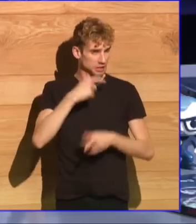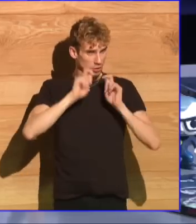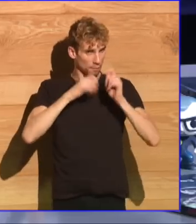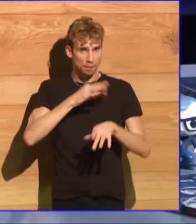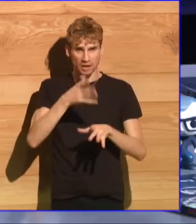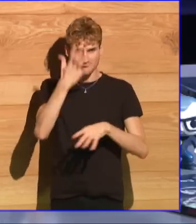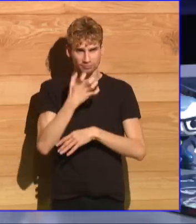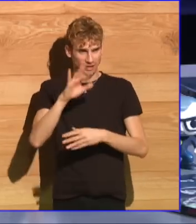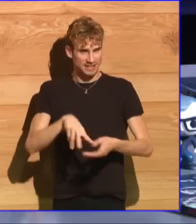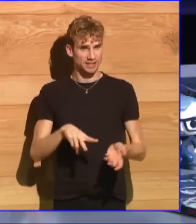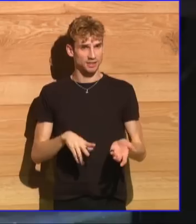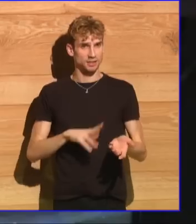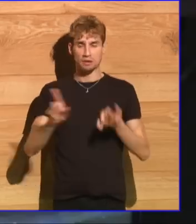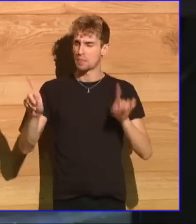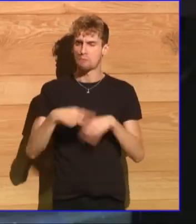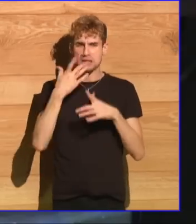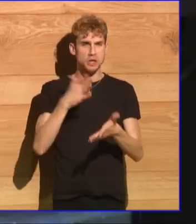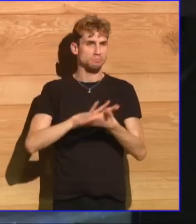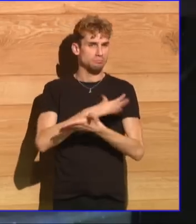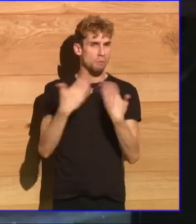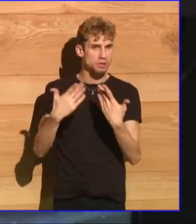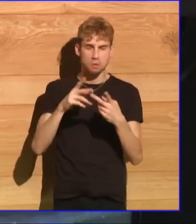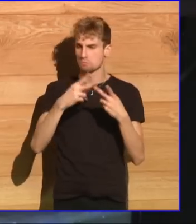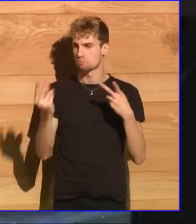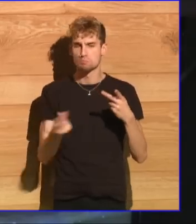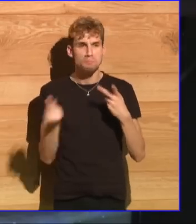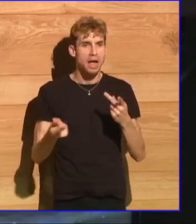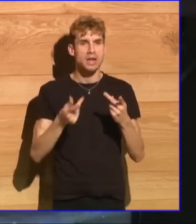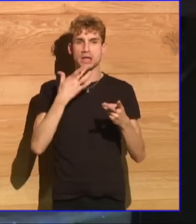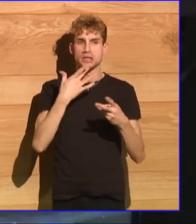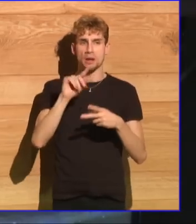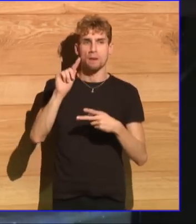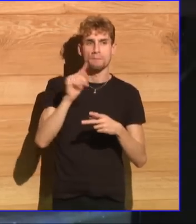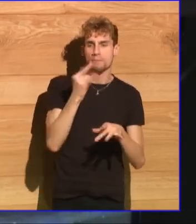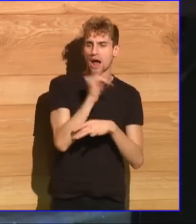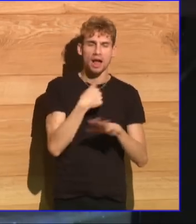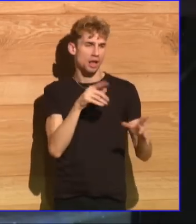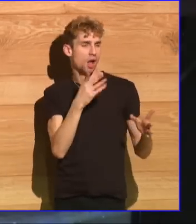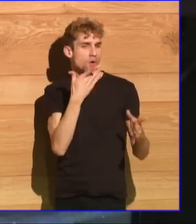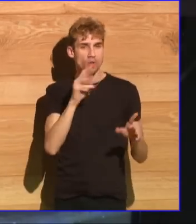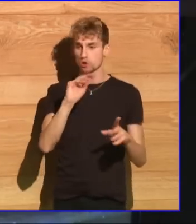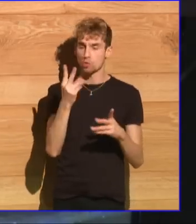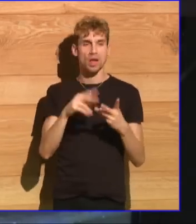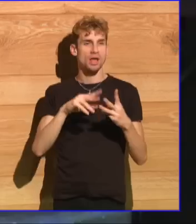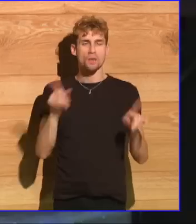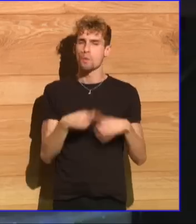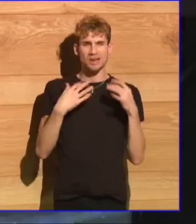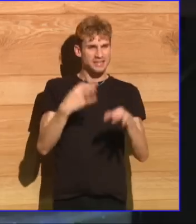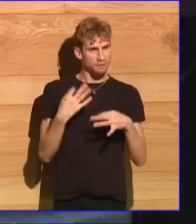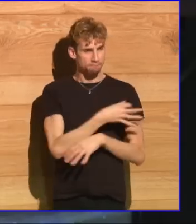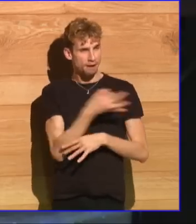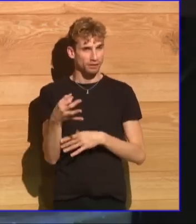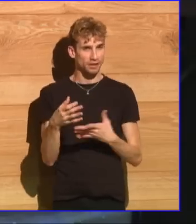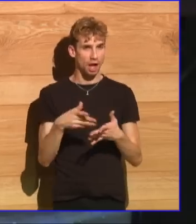Pero es que da igual si es una conversación, si es un baile, si es la primera vez que la conozca, la segunda, siempre es perfecta. Empiezan unos